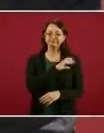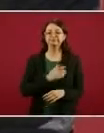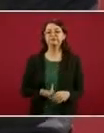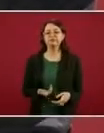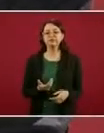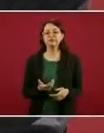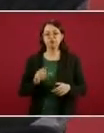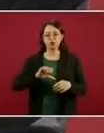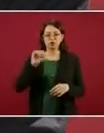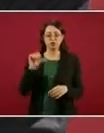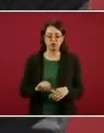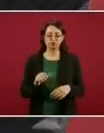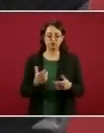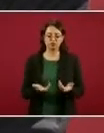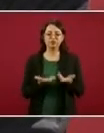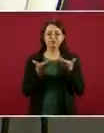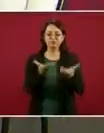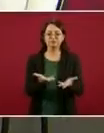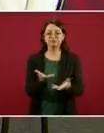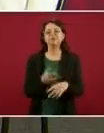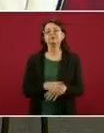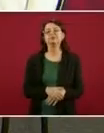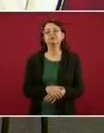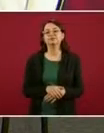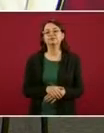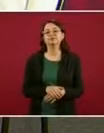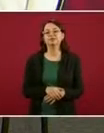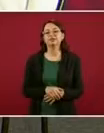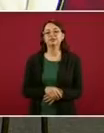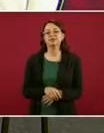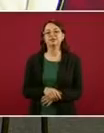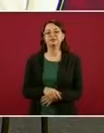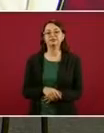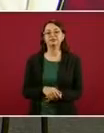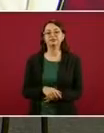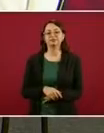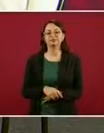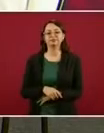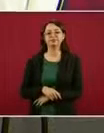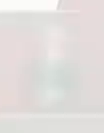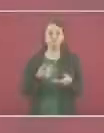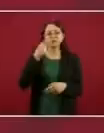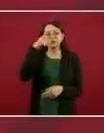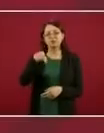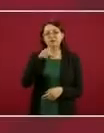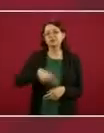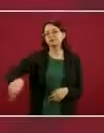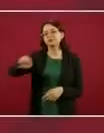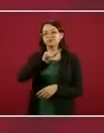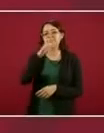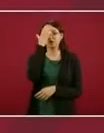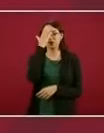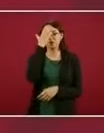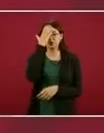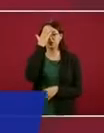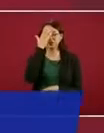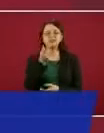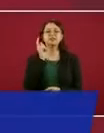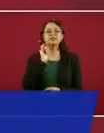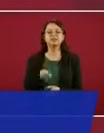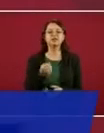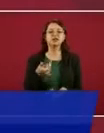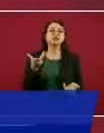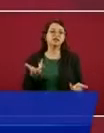Reveló que en el presupuesto del 2020 se contempló un incremento para desarrollar dicho mecanismo. Lo que se está llevando a